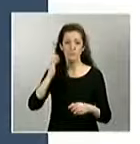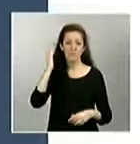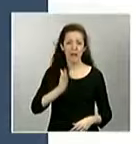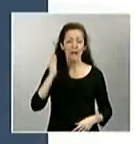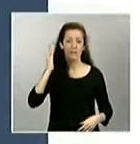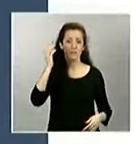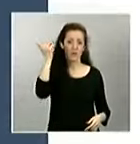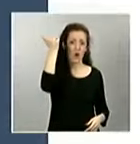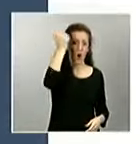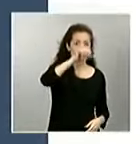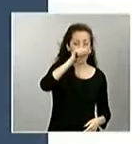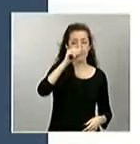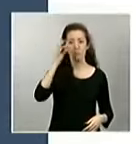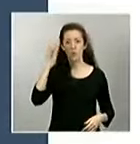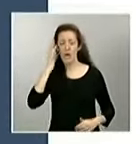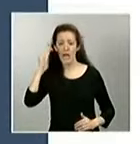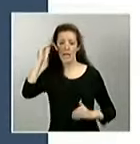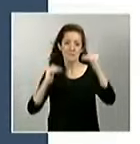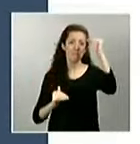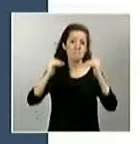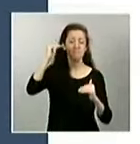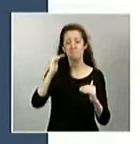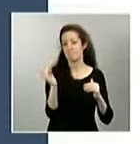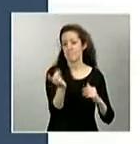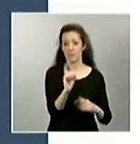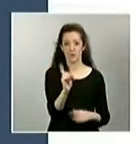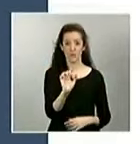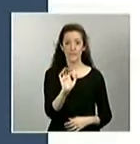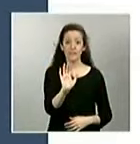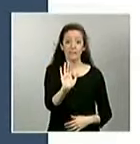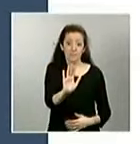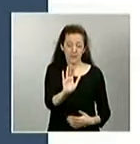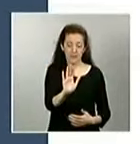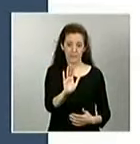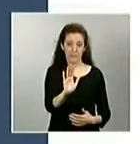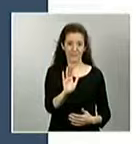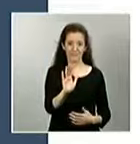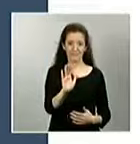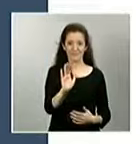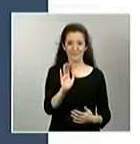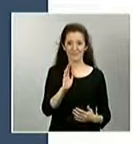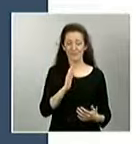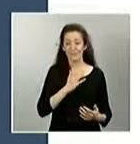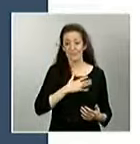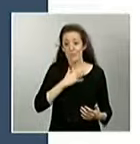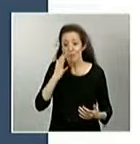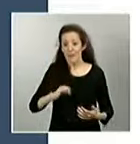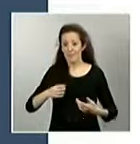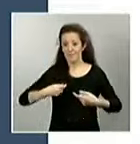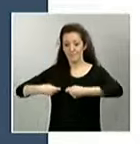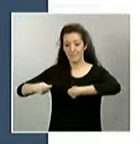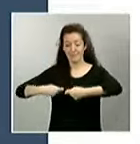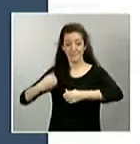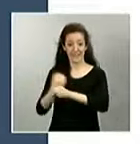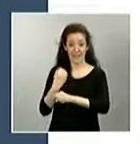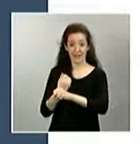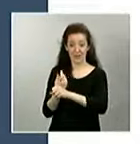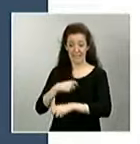no podemos desconocer, téngalo en cuenta, que, estructuralmente, el mercado de trabajo español tiene un sesgo de